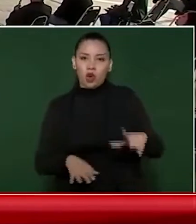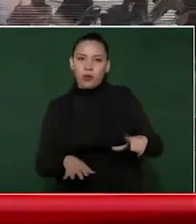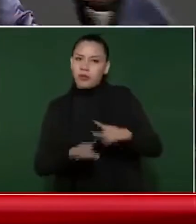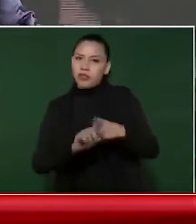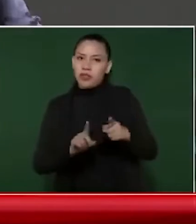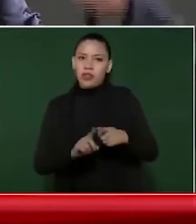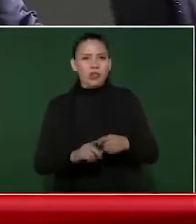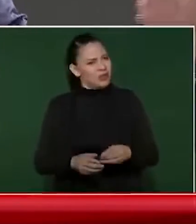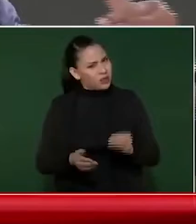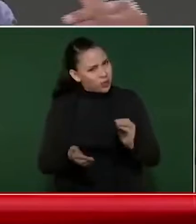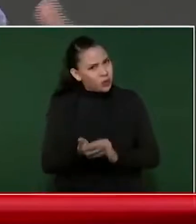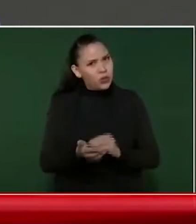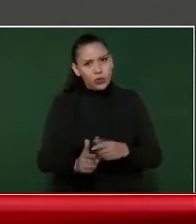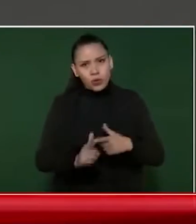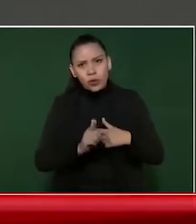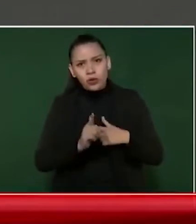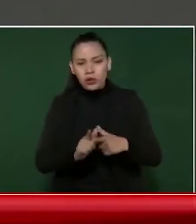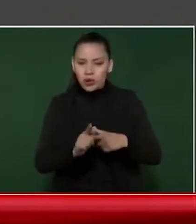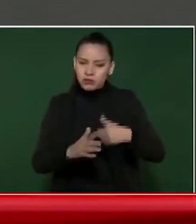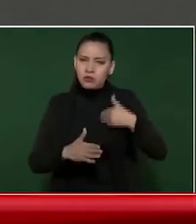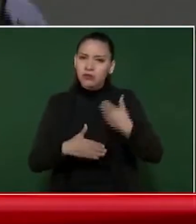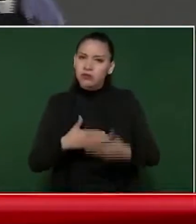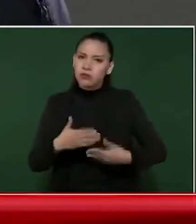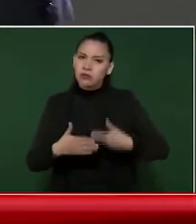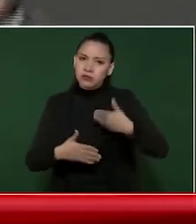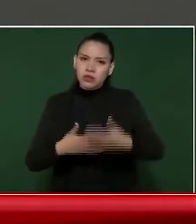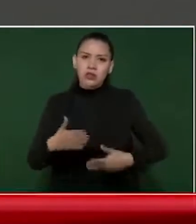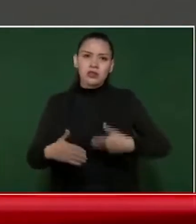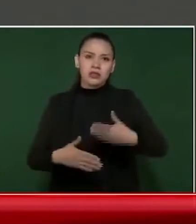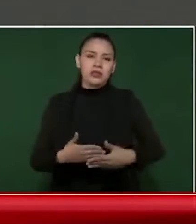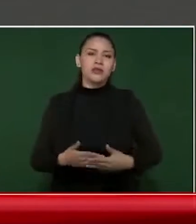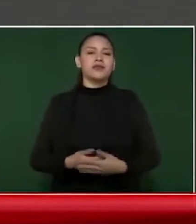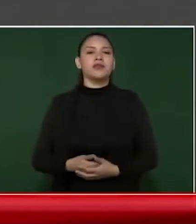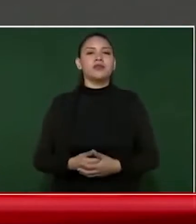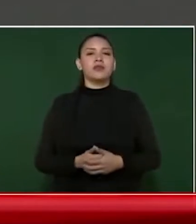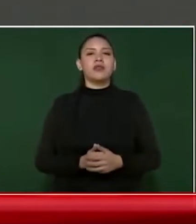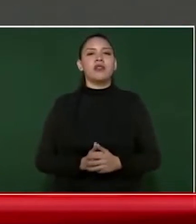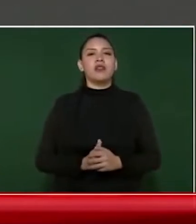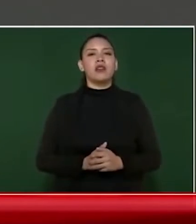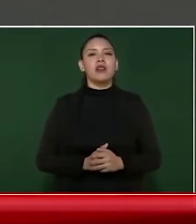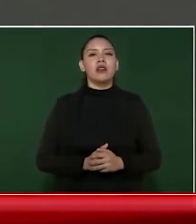se siga hacia adelante, no perder el impulso